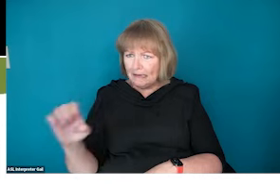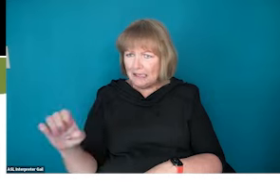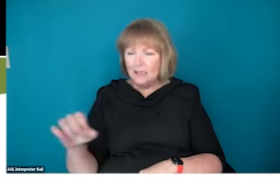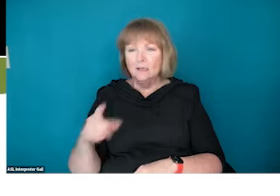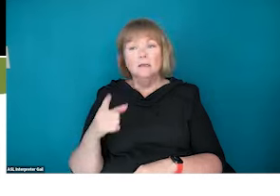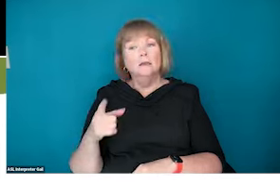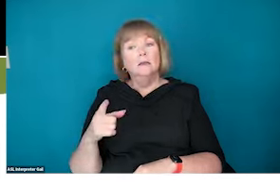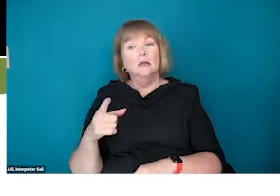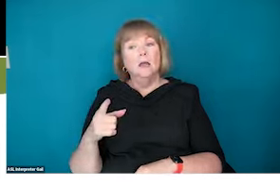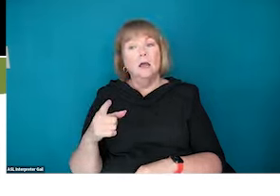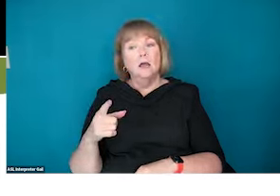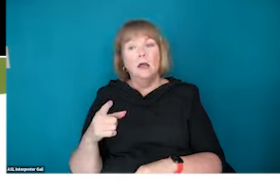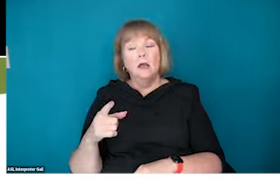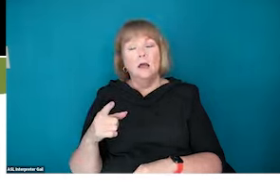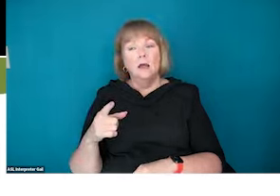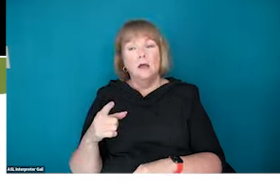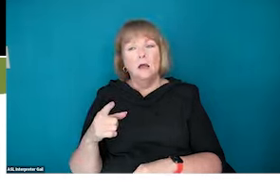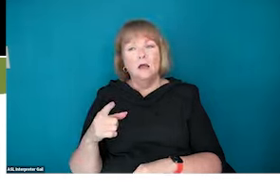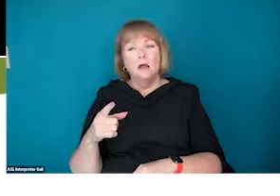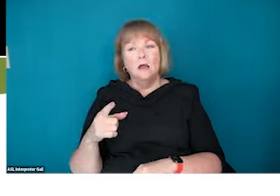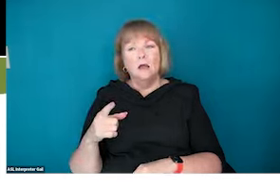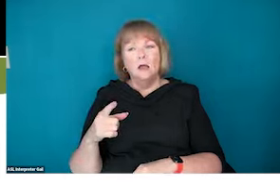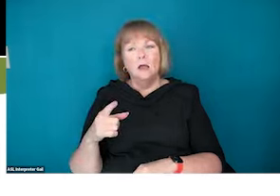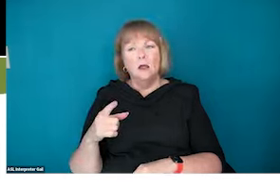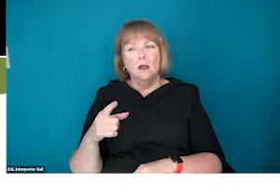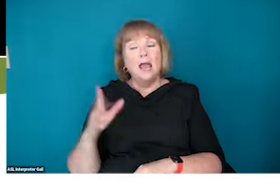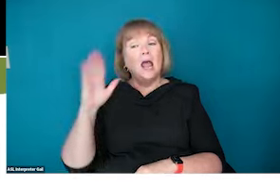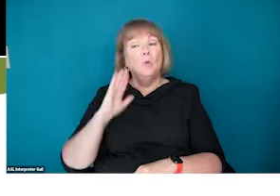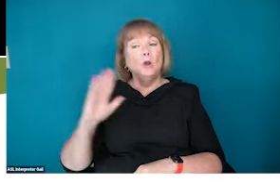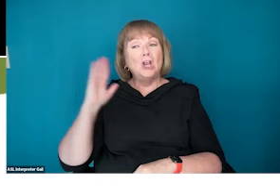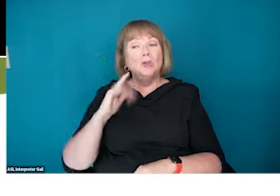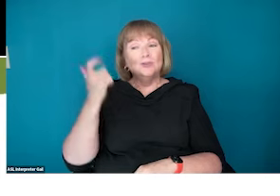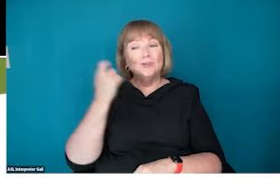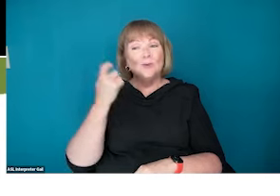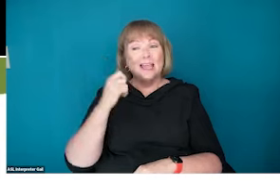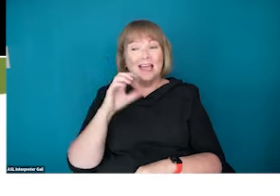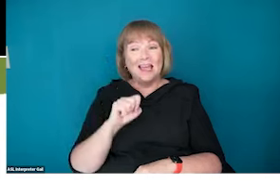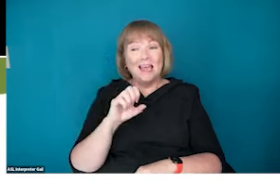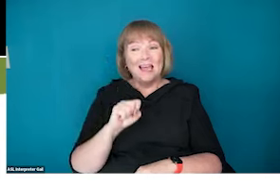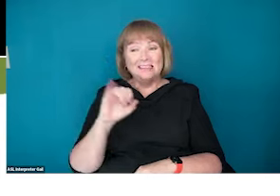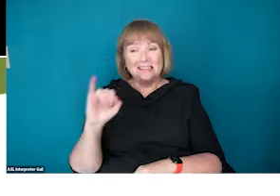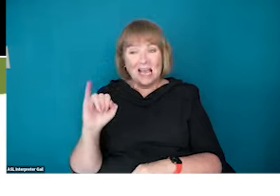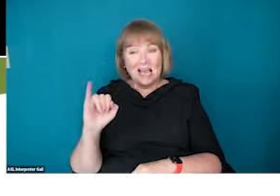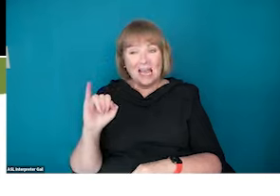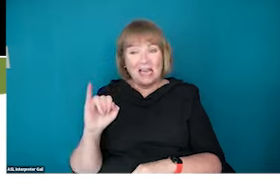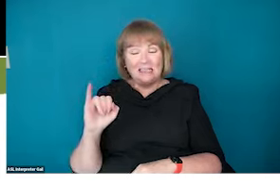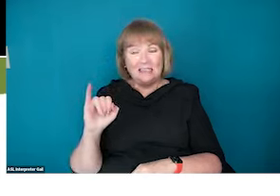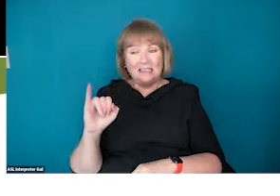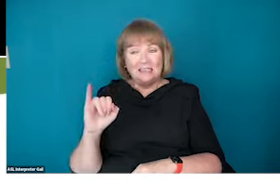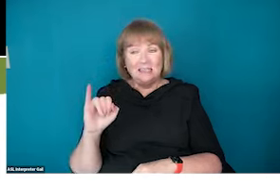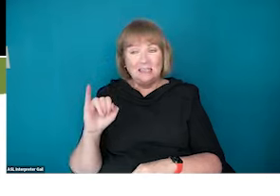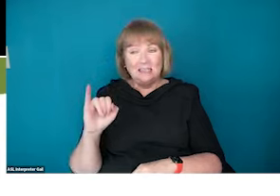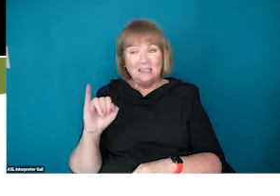estaba manejando mi propio dinero, pero ahora que estoy trabajando, estoy ganando demasiado dinero, ya no